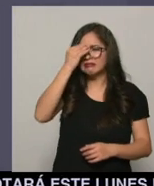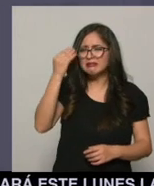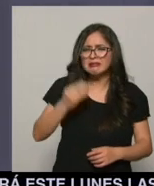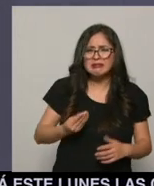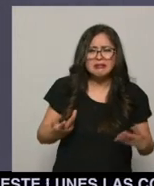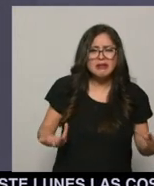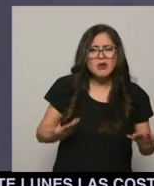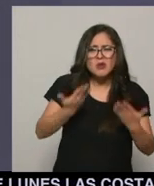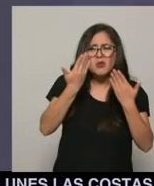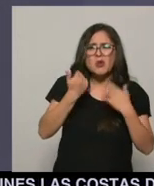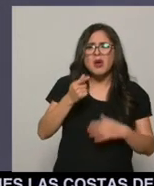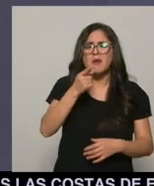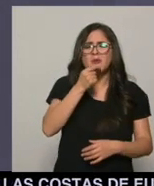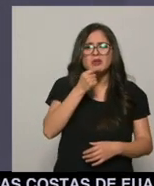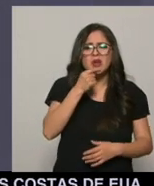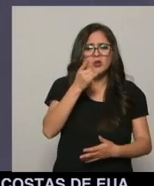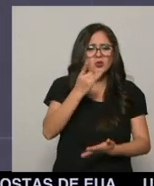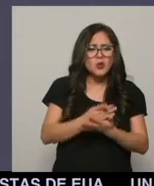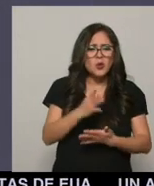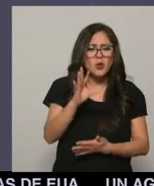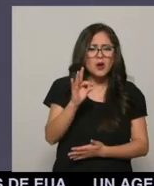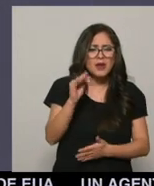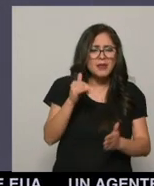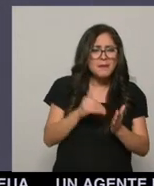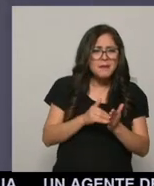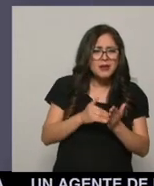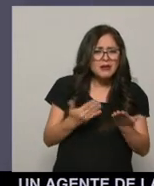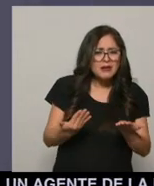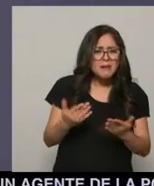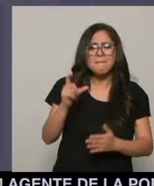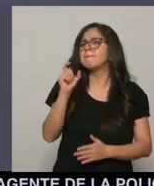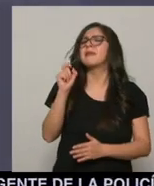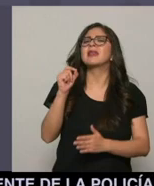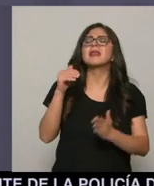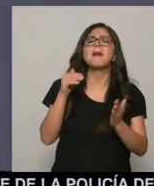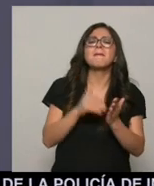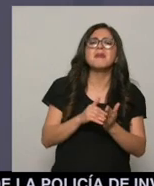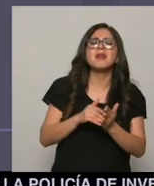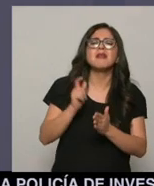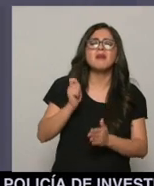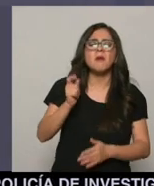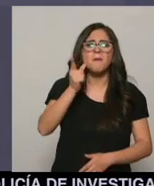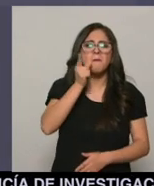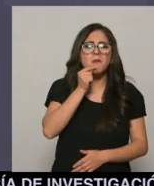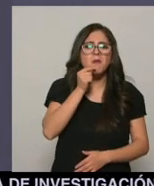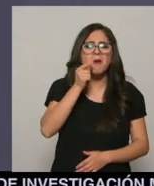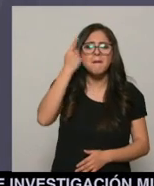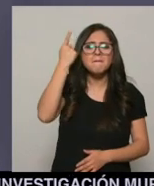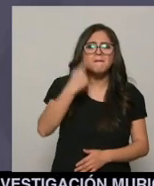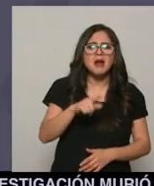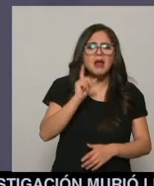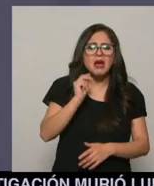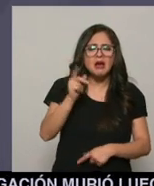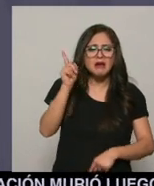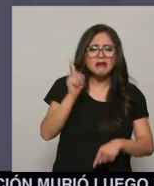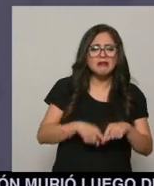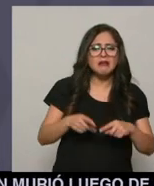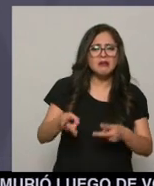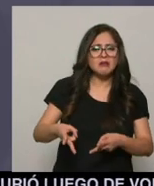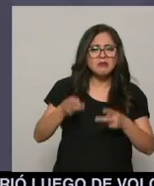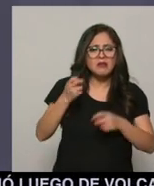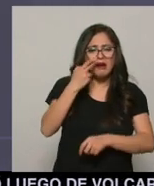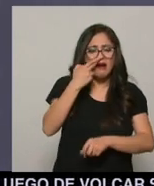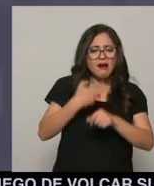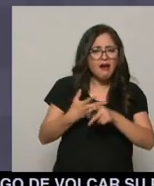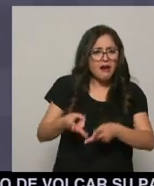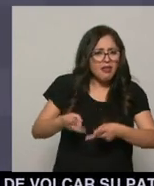policía. 40,000 policías. 20,000 en la administración, tiene 20,000 policías para combatir la delincuencia. Y de